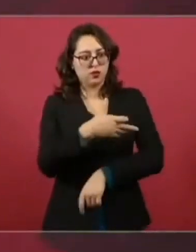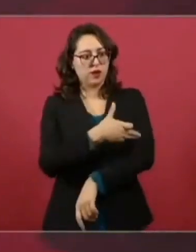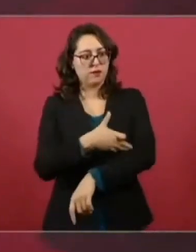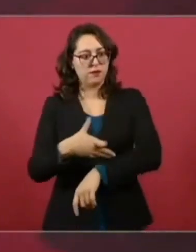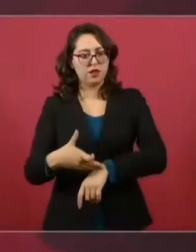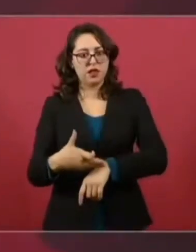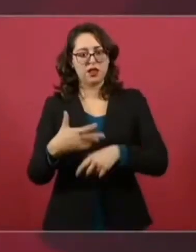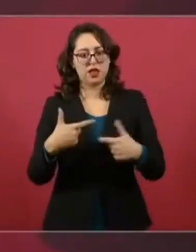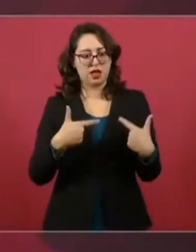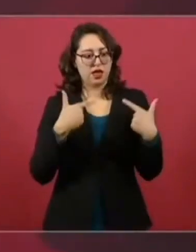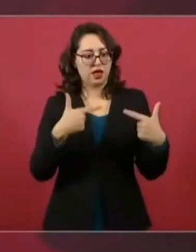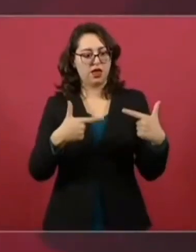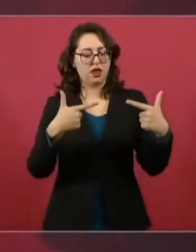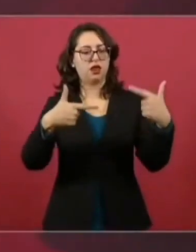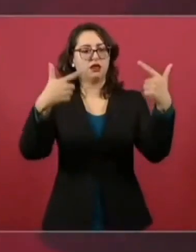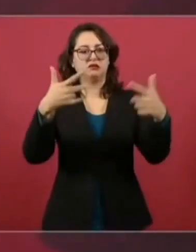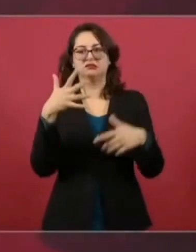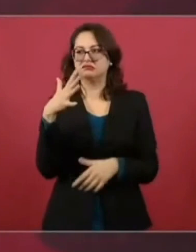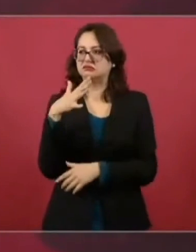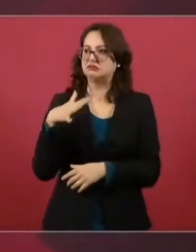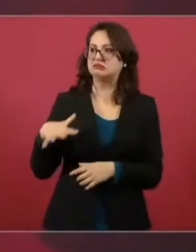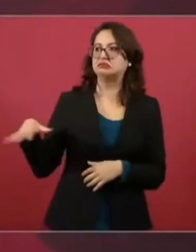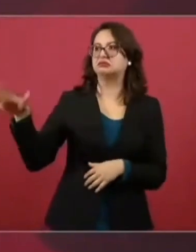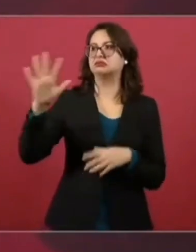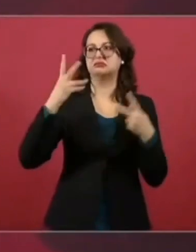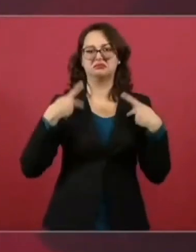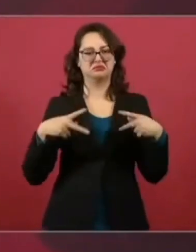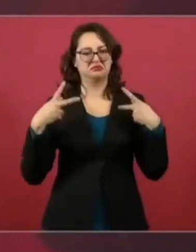tienen sus familiares?